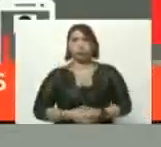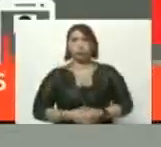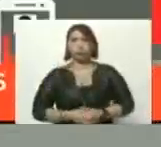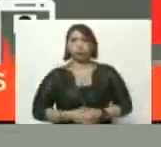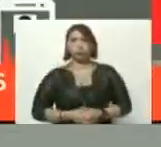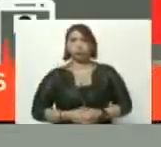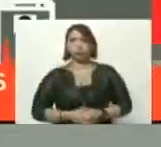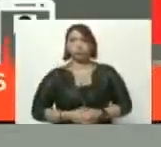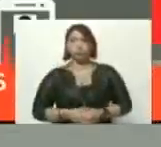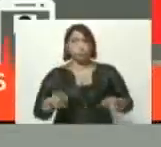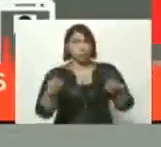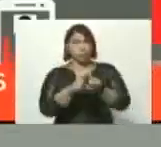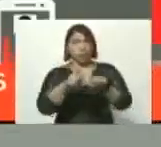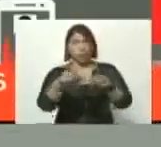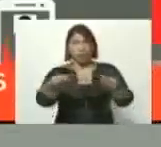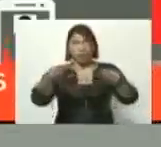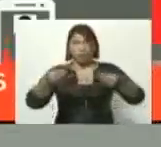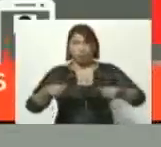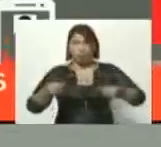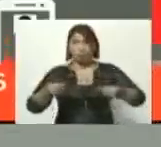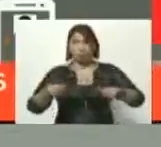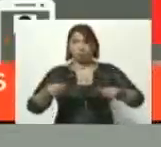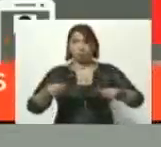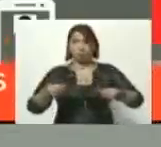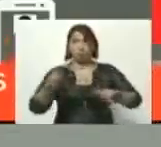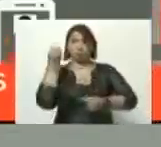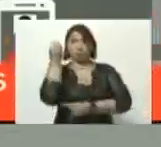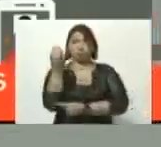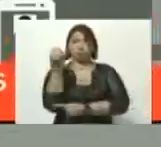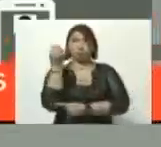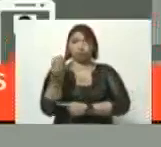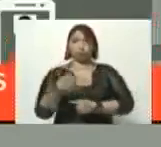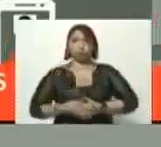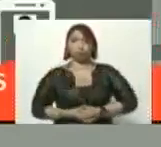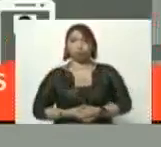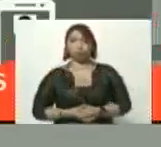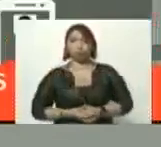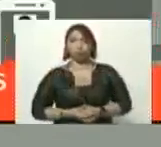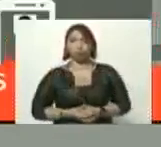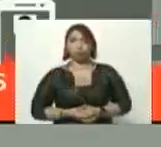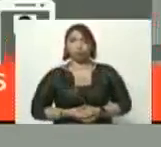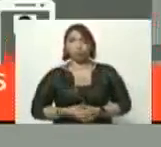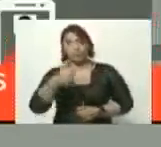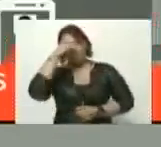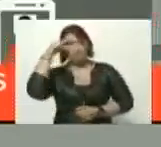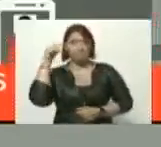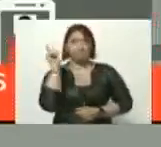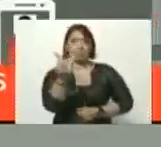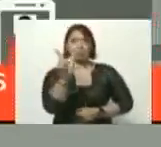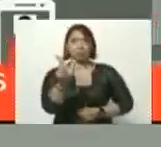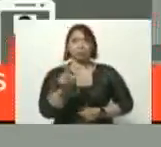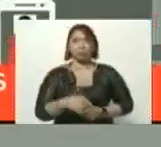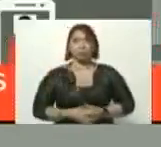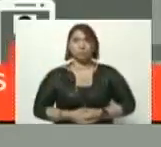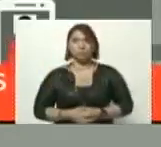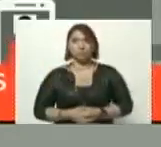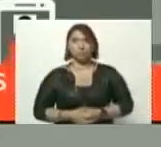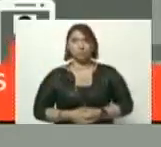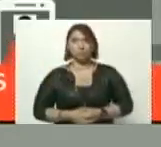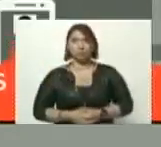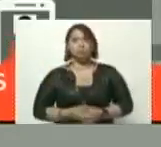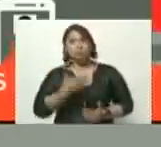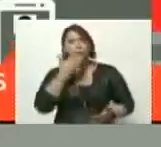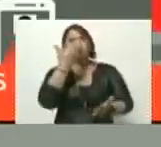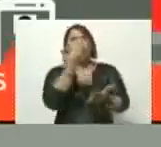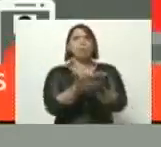lo recibí del Congreso del Partido Socialista Unido de Venezuela.